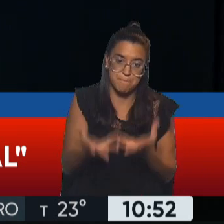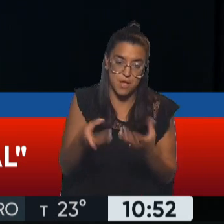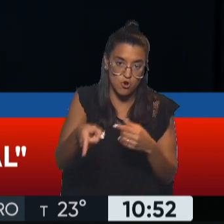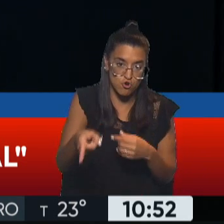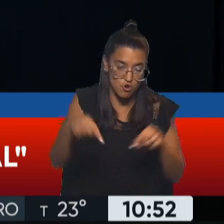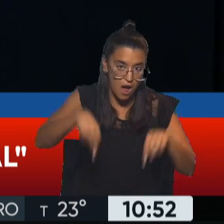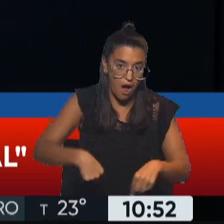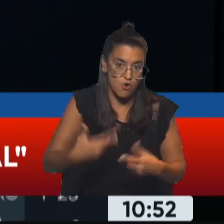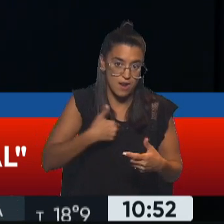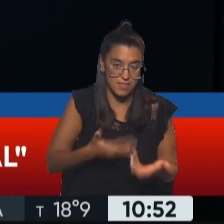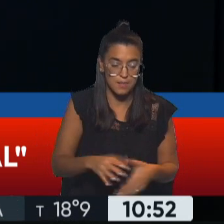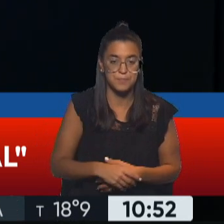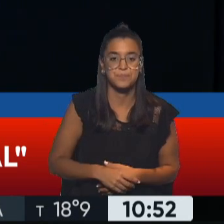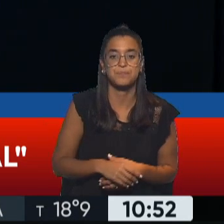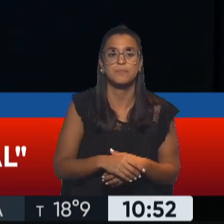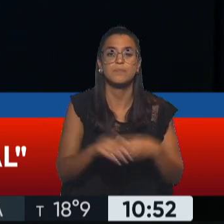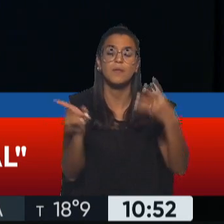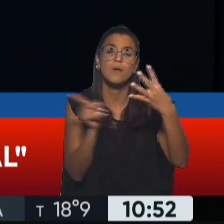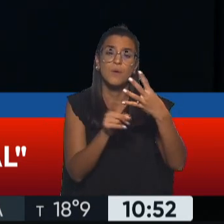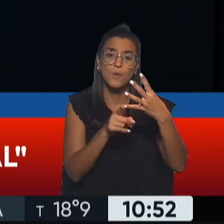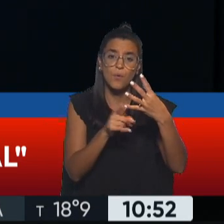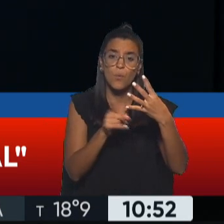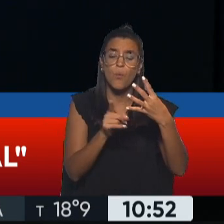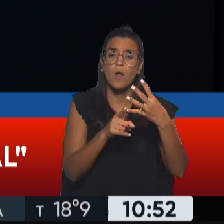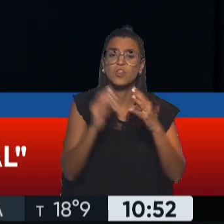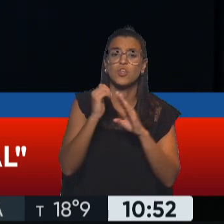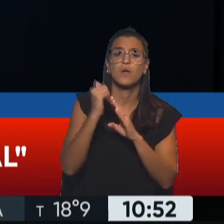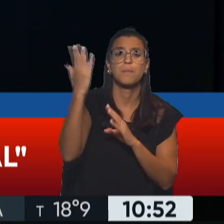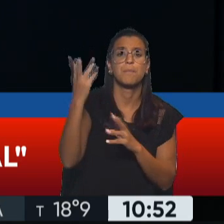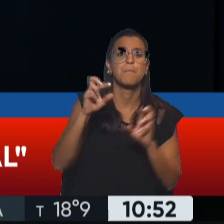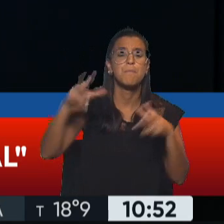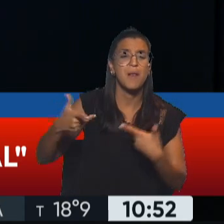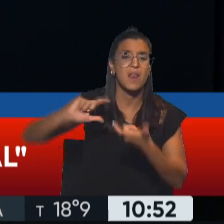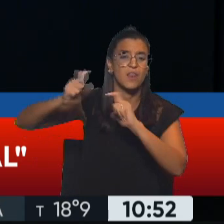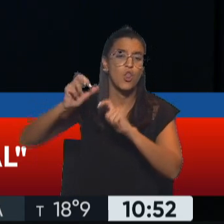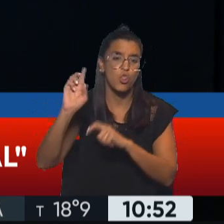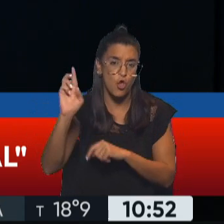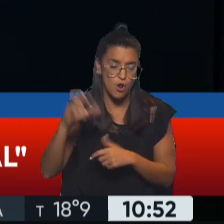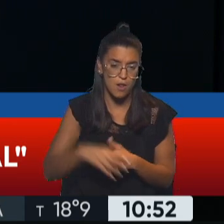está viviendo. Y el cuarto bloque es el bloque externo y de la política cambiaria.